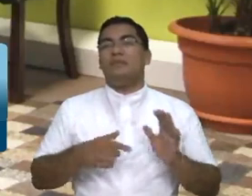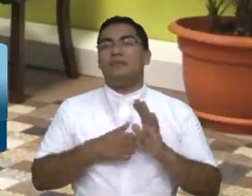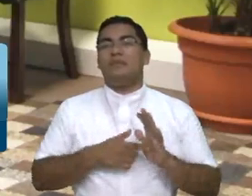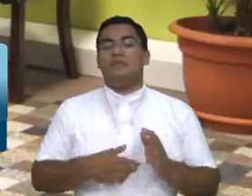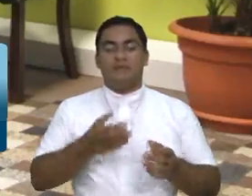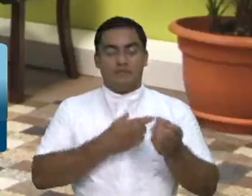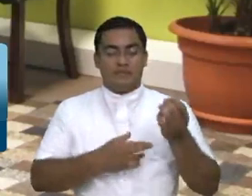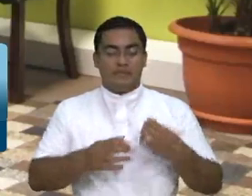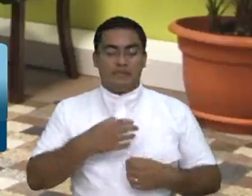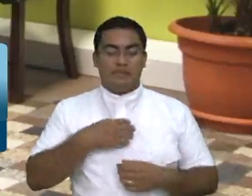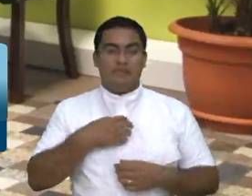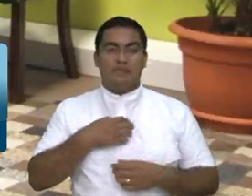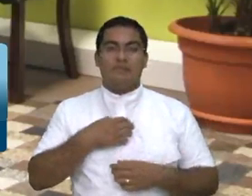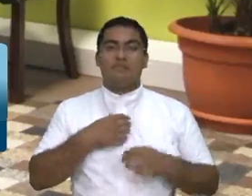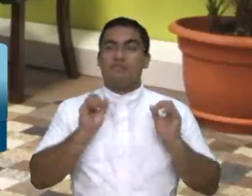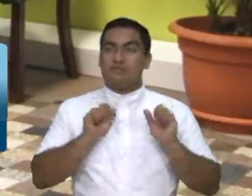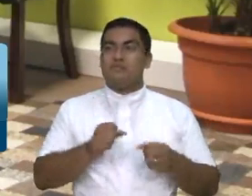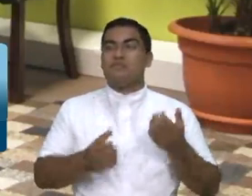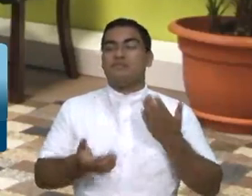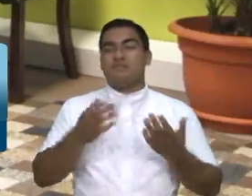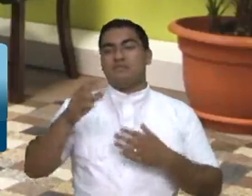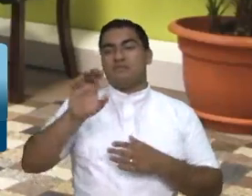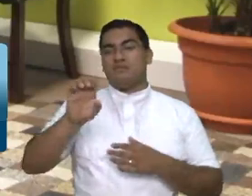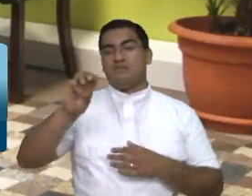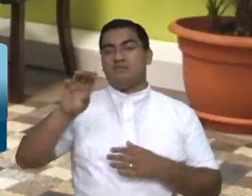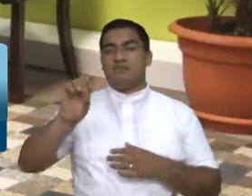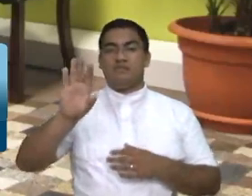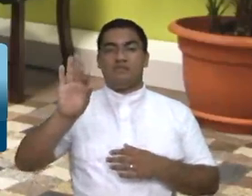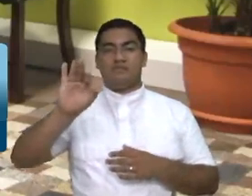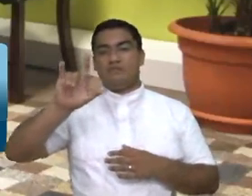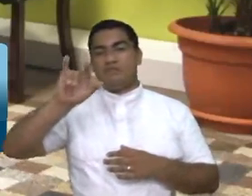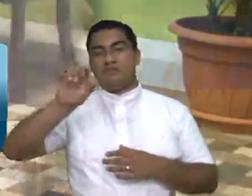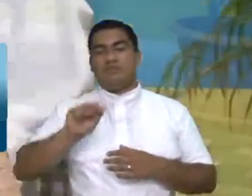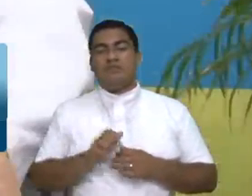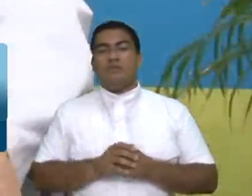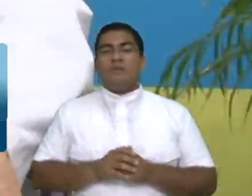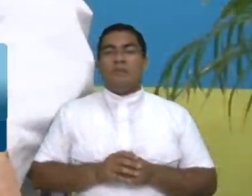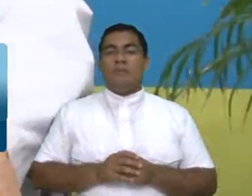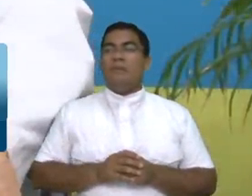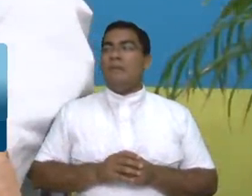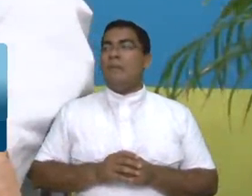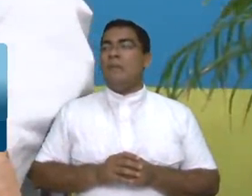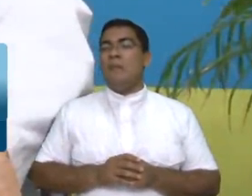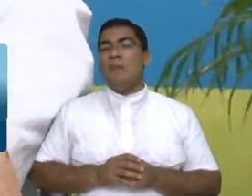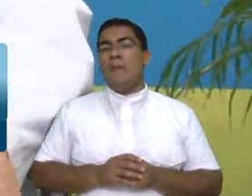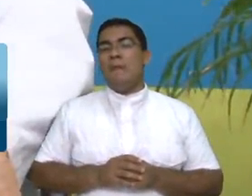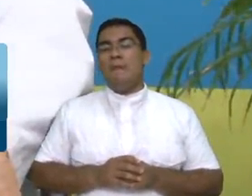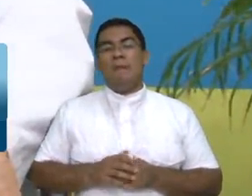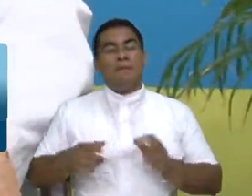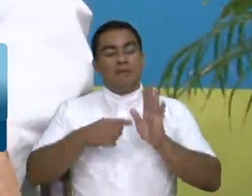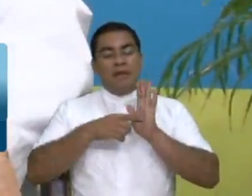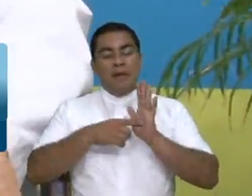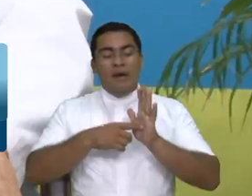sangrado interno que puede ser por hemofilia? La mayor parte de los sangrados son en sitios cerrados, en hemofilia. En primer lugar,